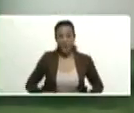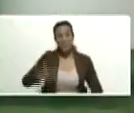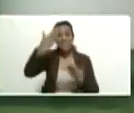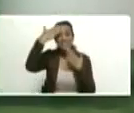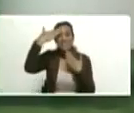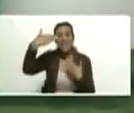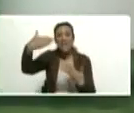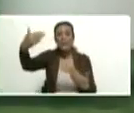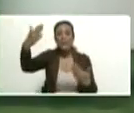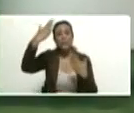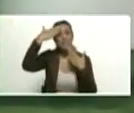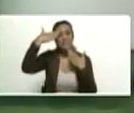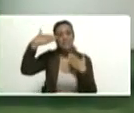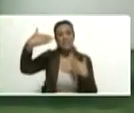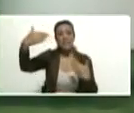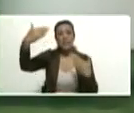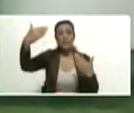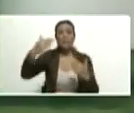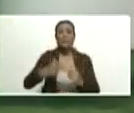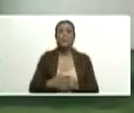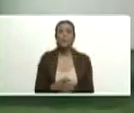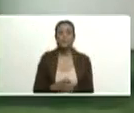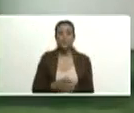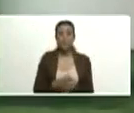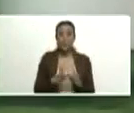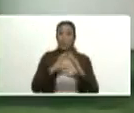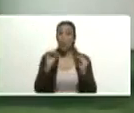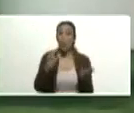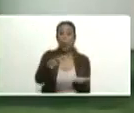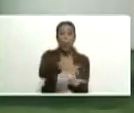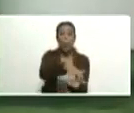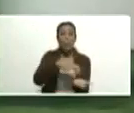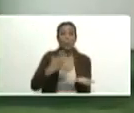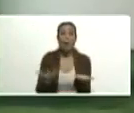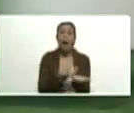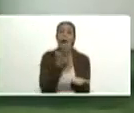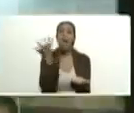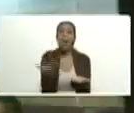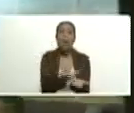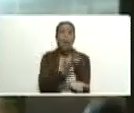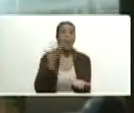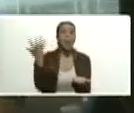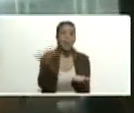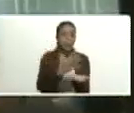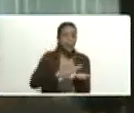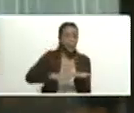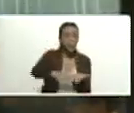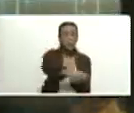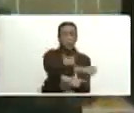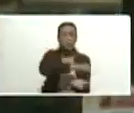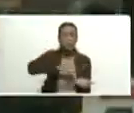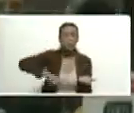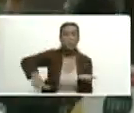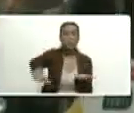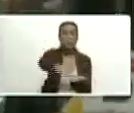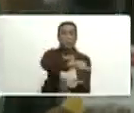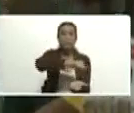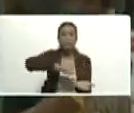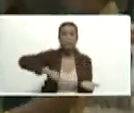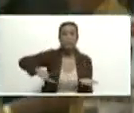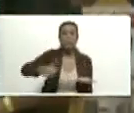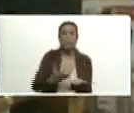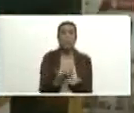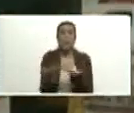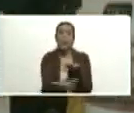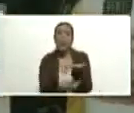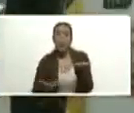Saludos, miren. Aquí están tostando el café. Ah, Franklin Pérez. ¿Cómo